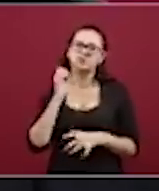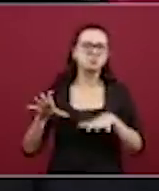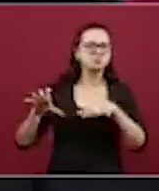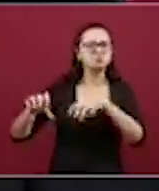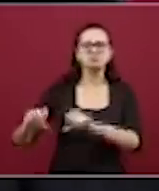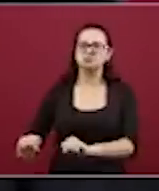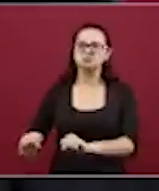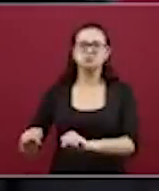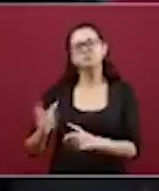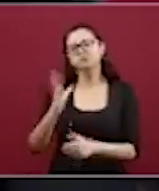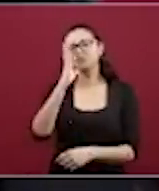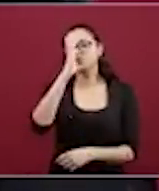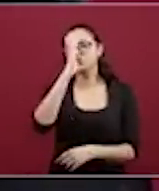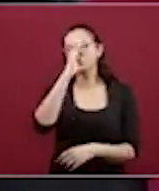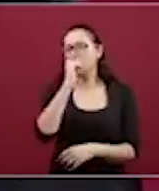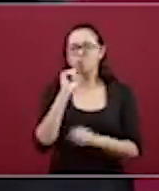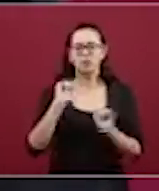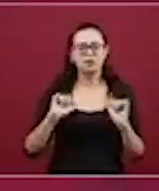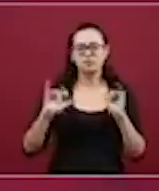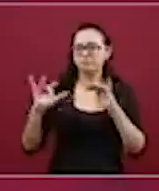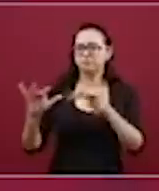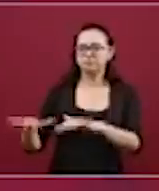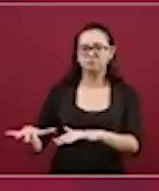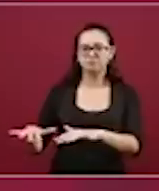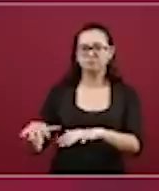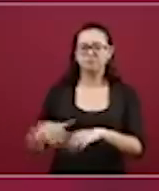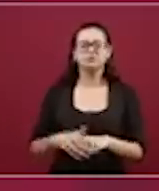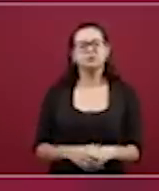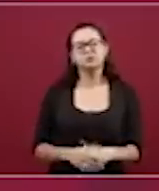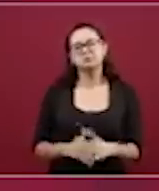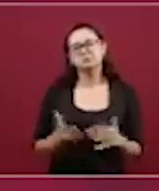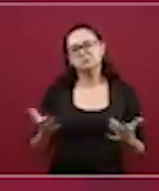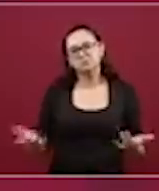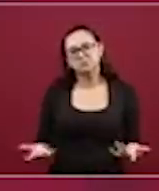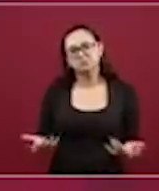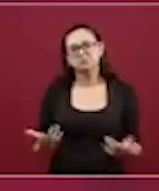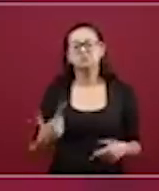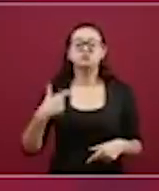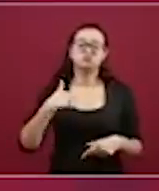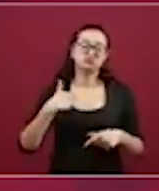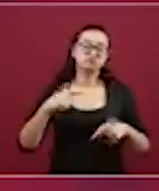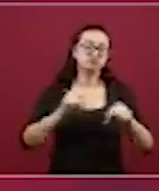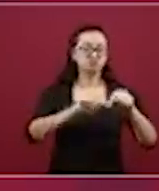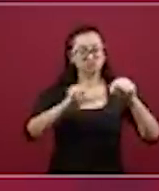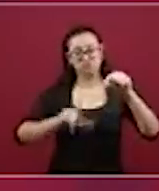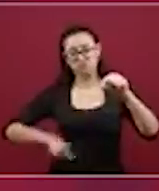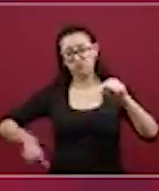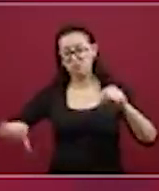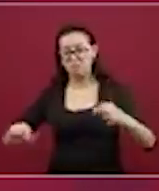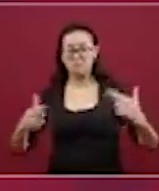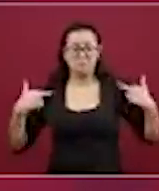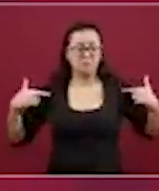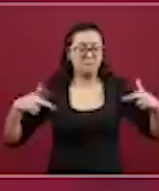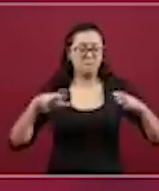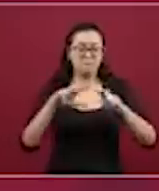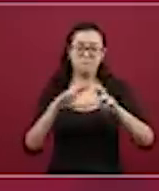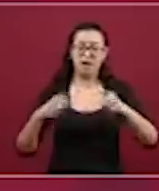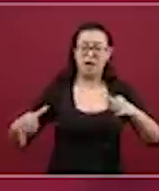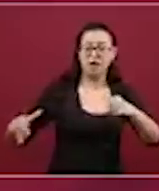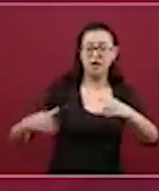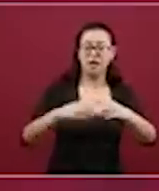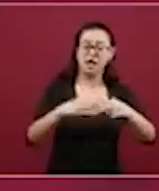Senadores. Me dirijo a todo el magisterio nacional, a todos los trabajadores de la